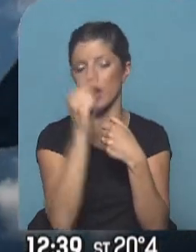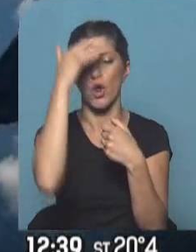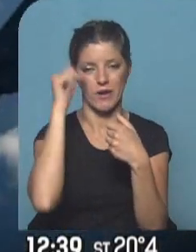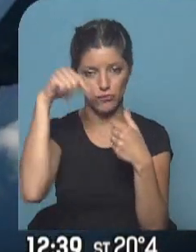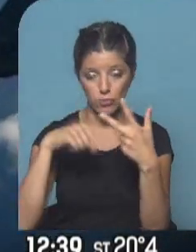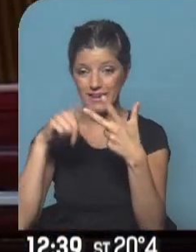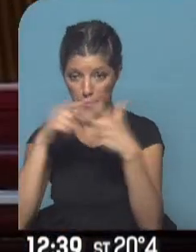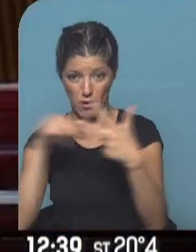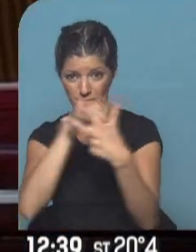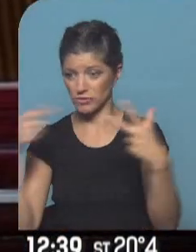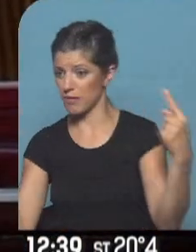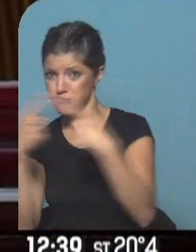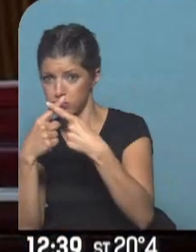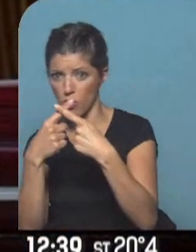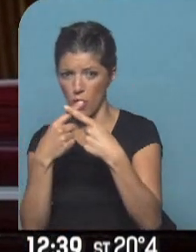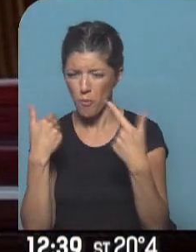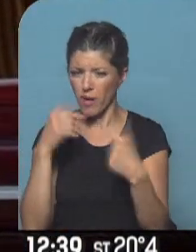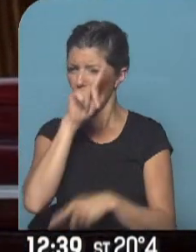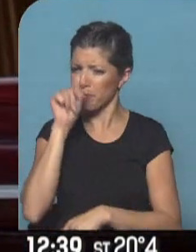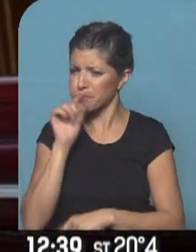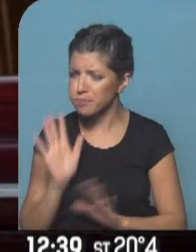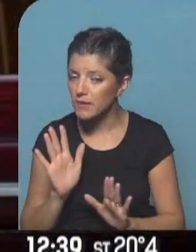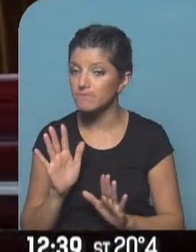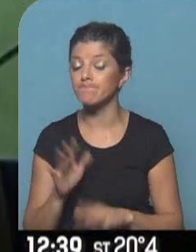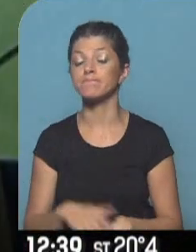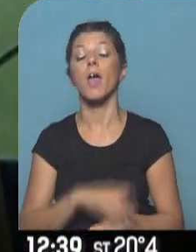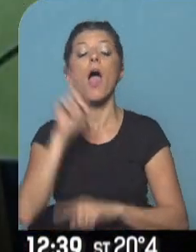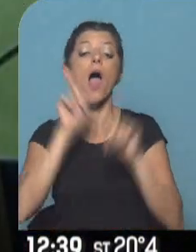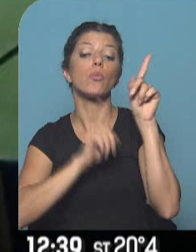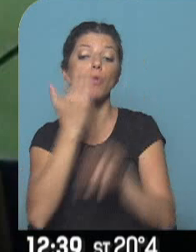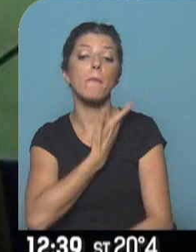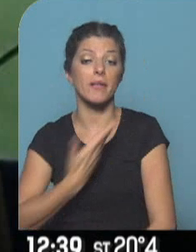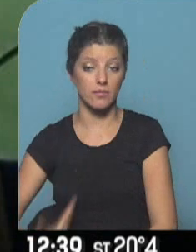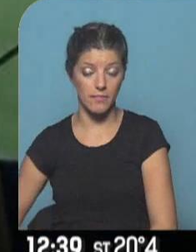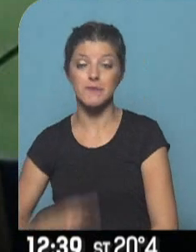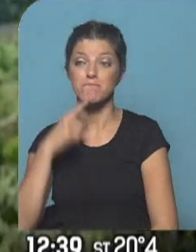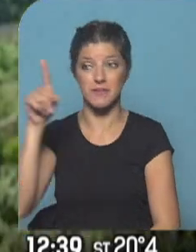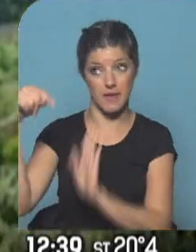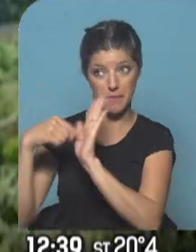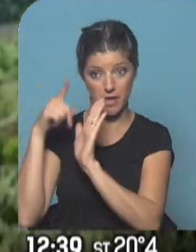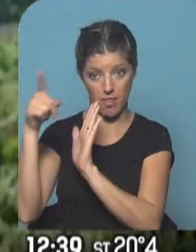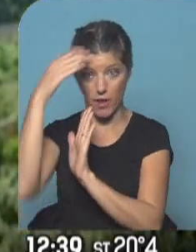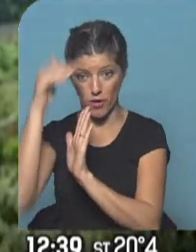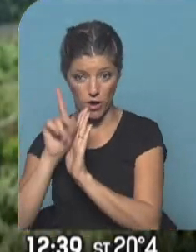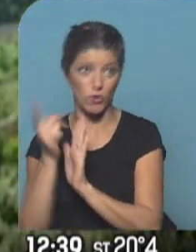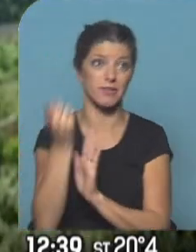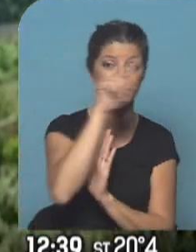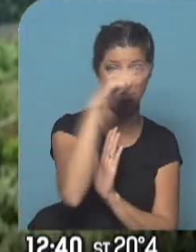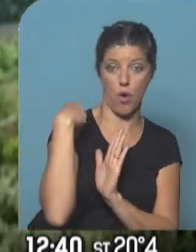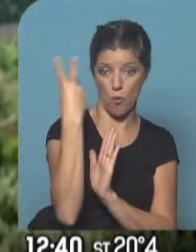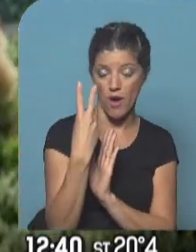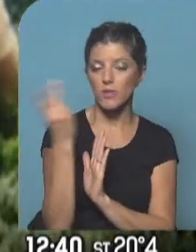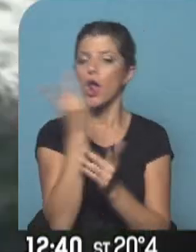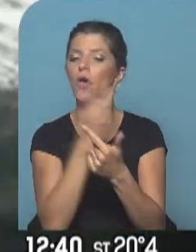Japón? A juzgar por las recientes declaraciones de los líderes políticos en Pyongyang y Washington, las pruebas nucleares y